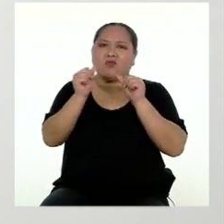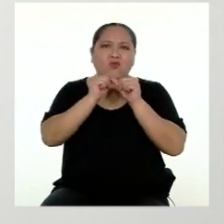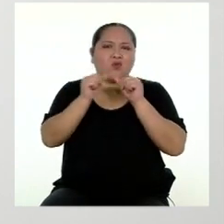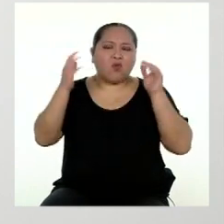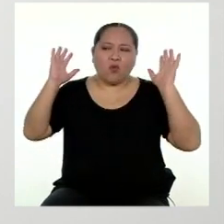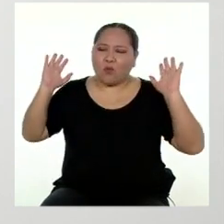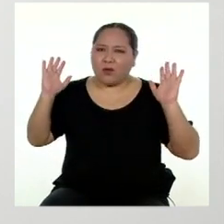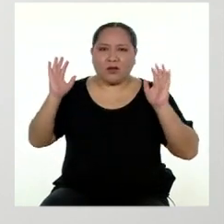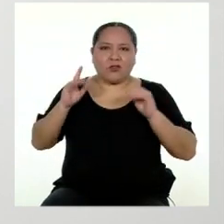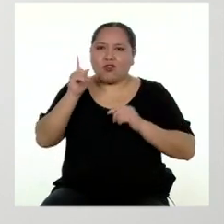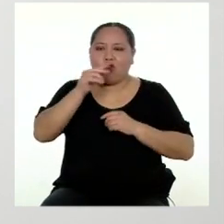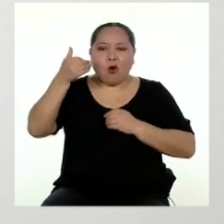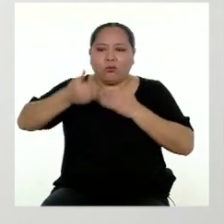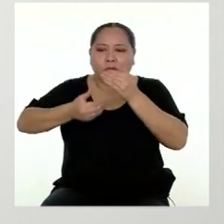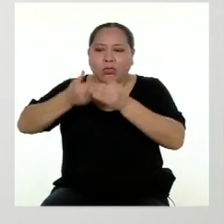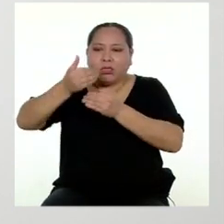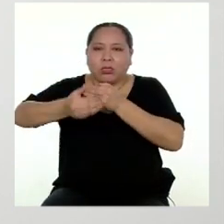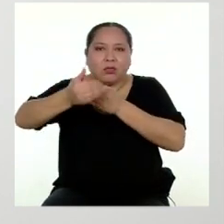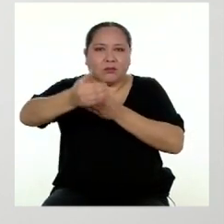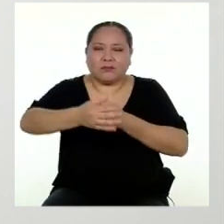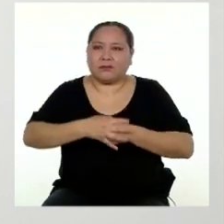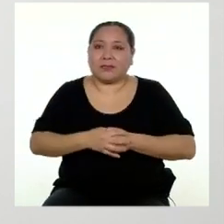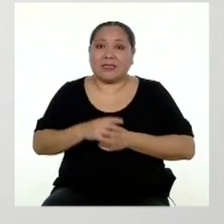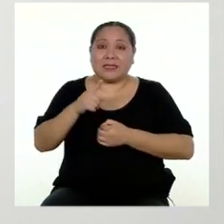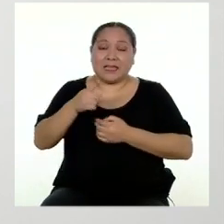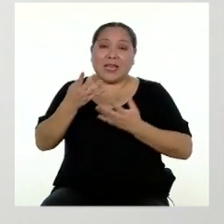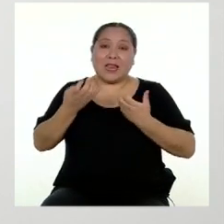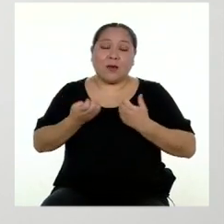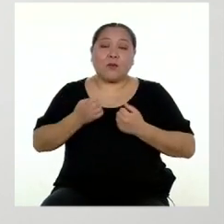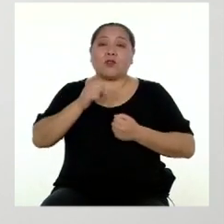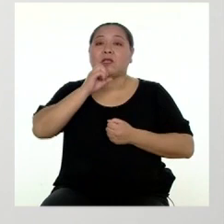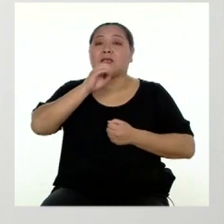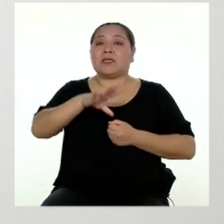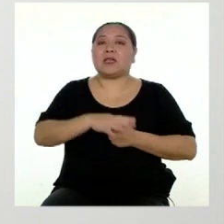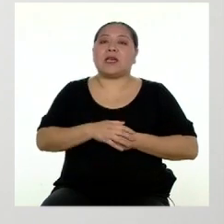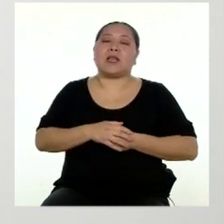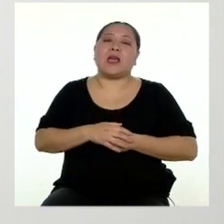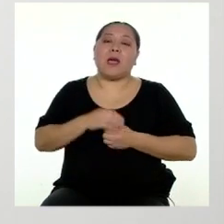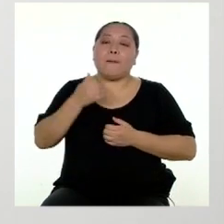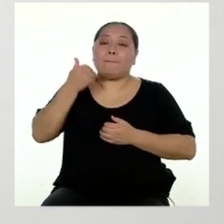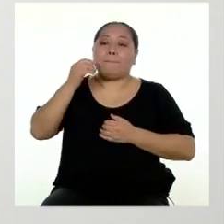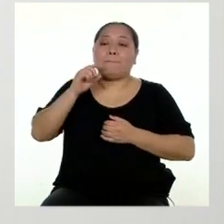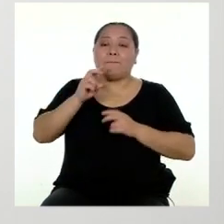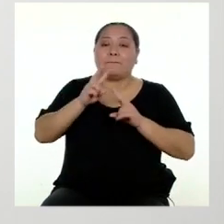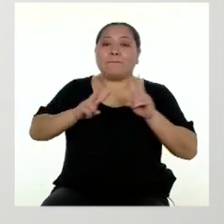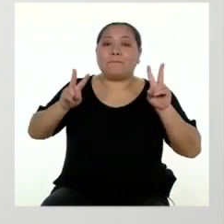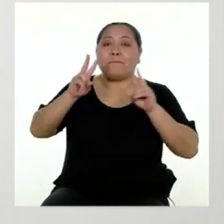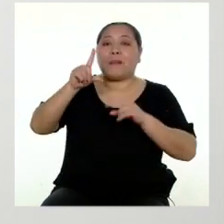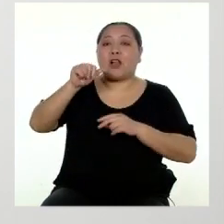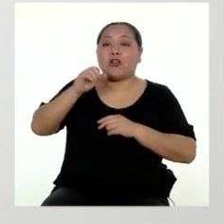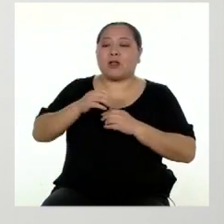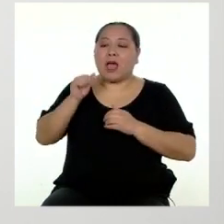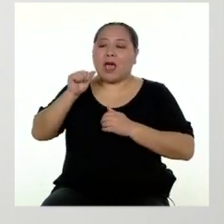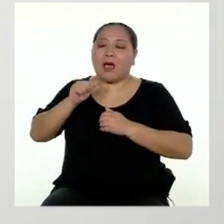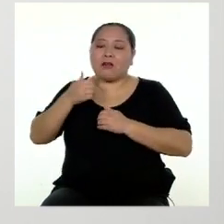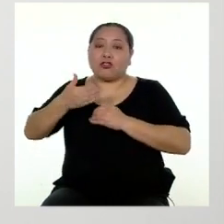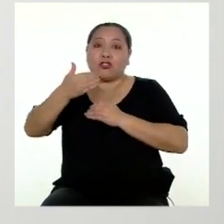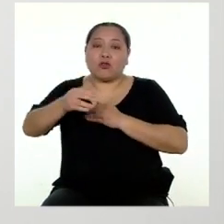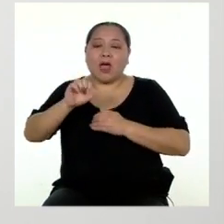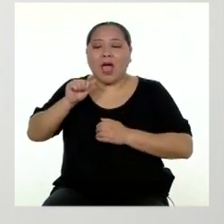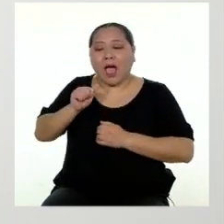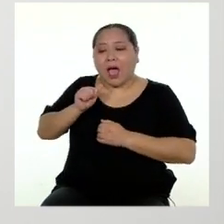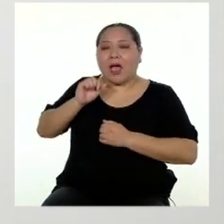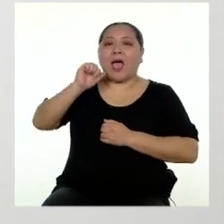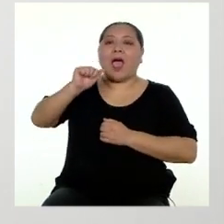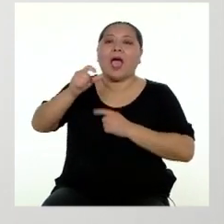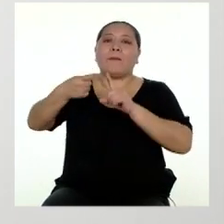desconocidos cualquiera. Si quisiéramos representar valores consecutivos, tendríamos que representarlos como A más 1 y A